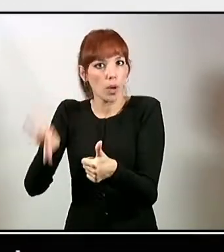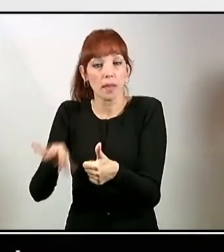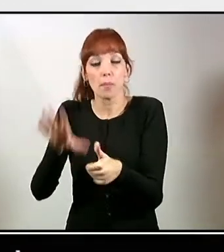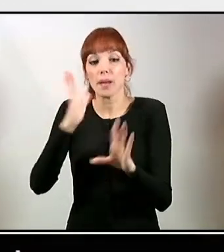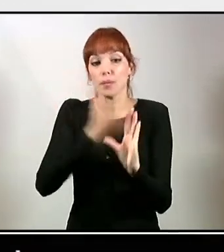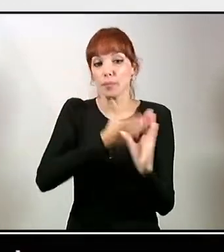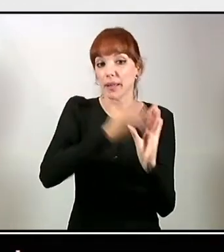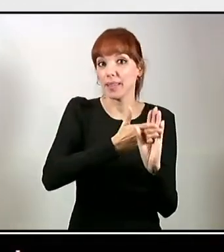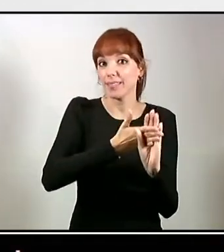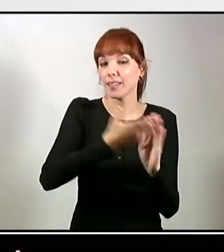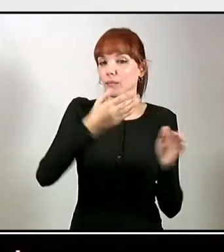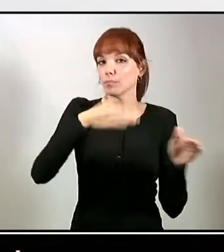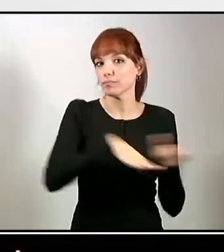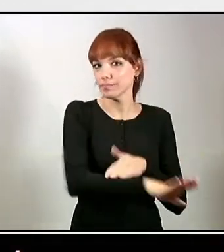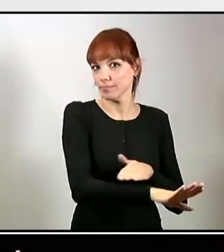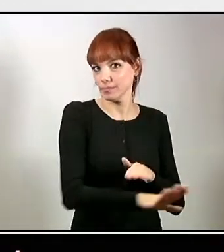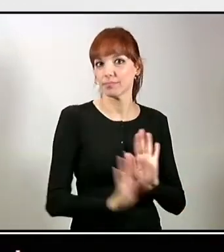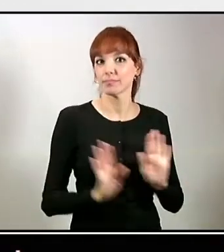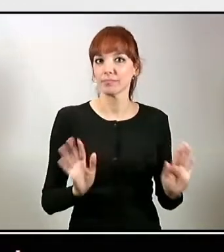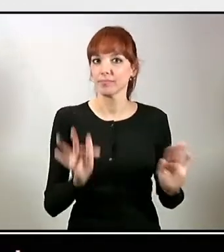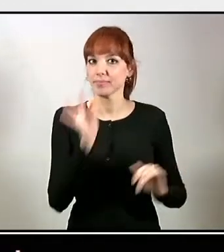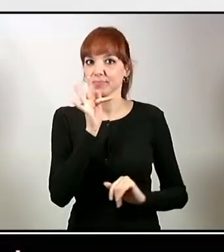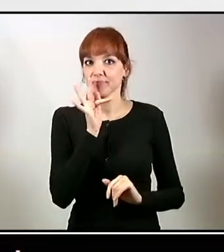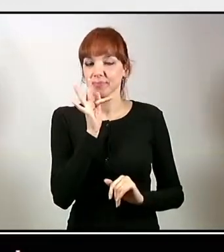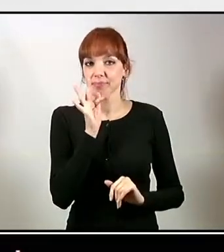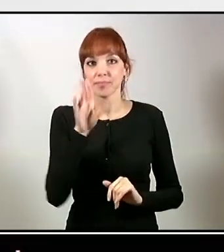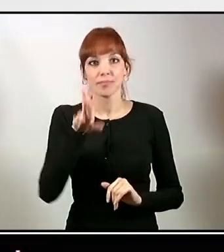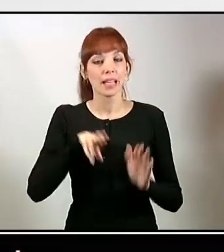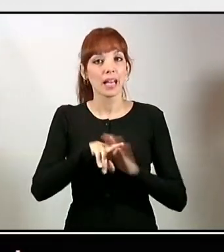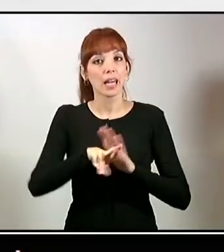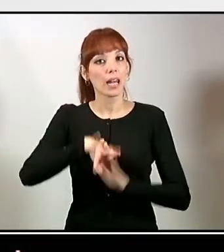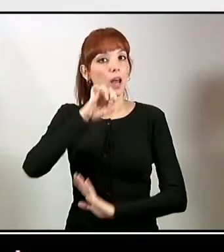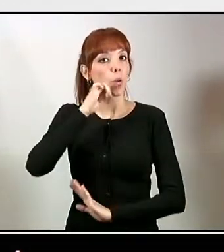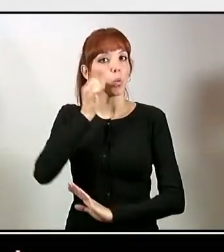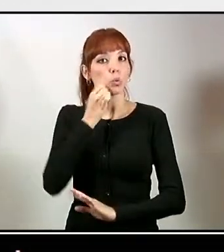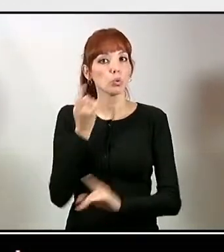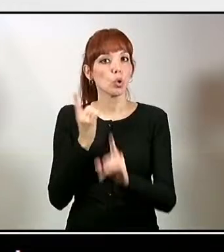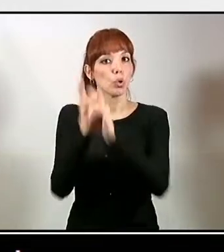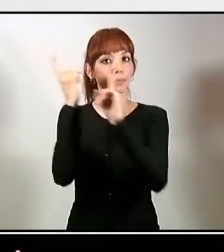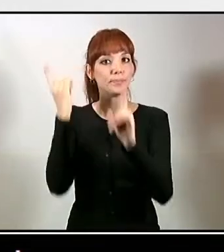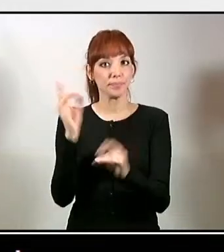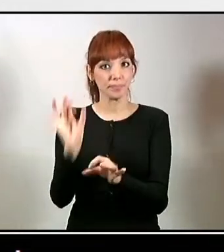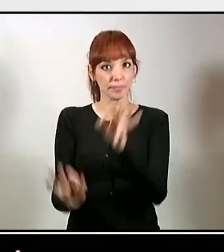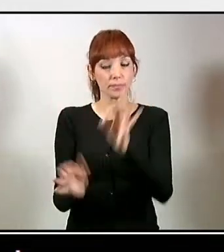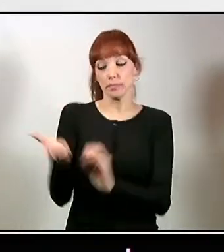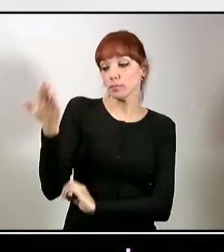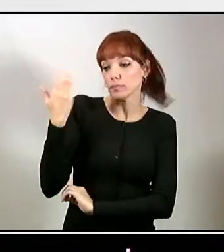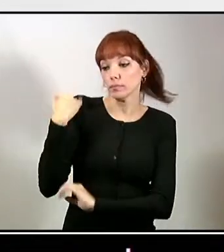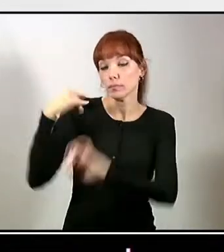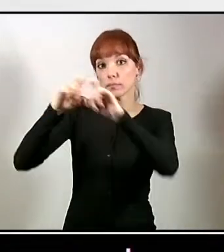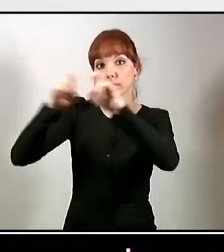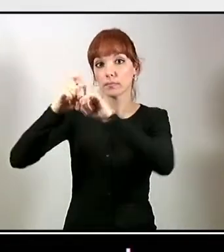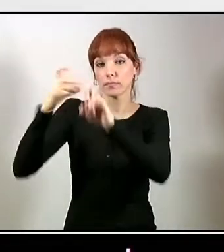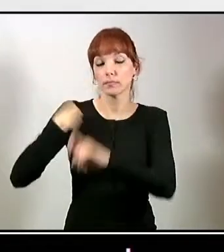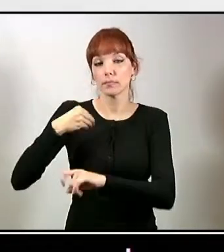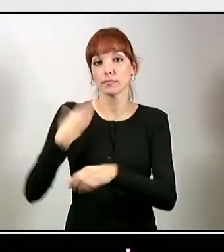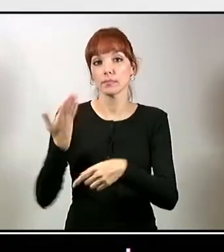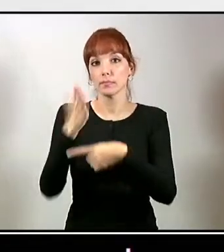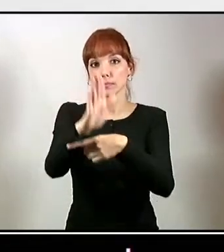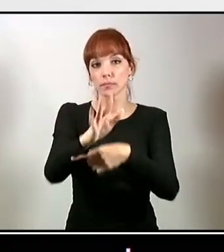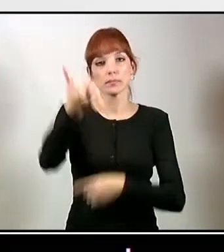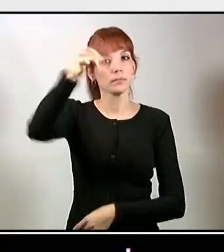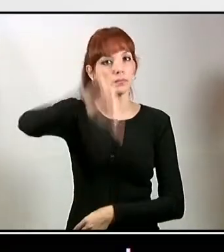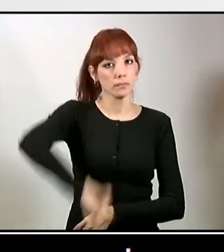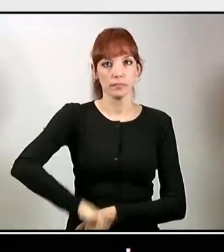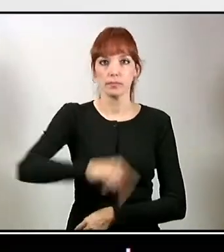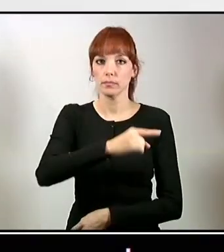expediente está archivado y el recurso de alzada que en su día presentó la empresa ha sido rechazado